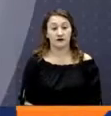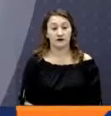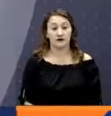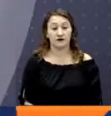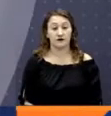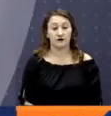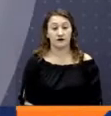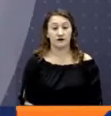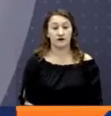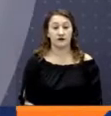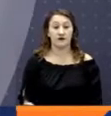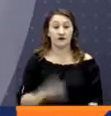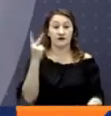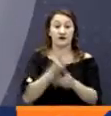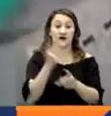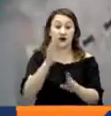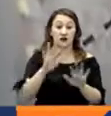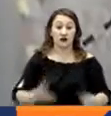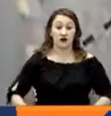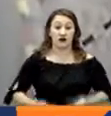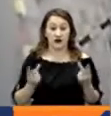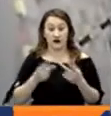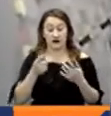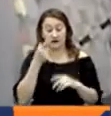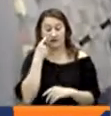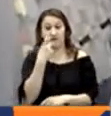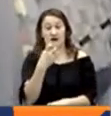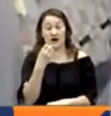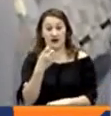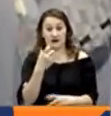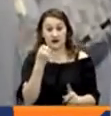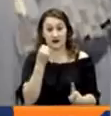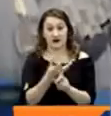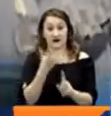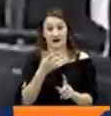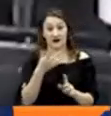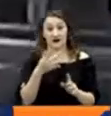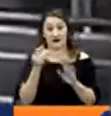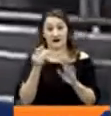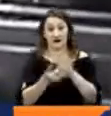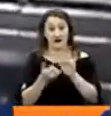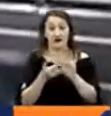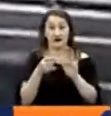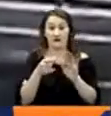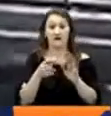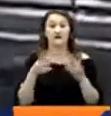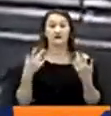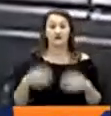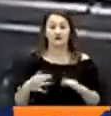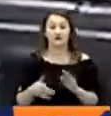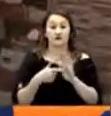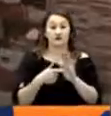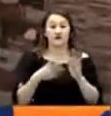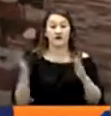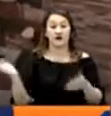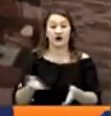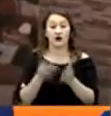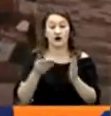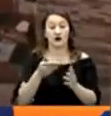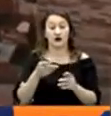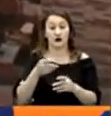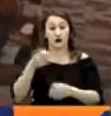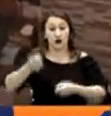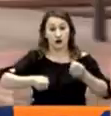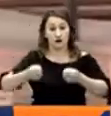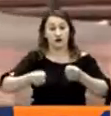Ponen en riesgo su vida. Ante estas impactantes imágenes reveladas por RTVC Noticias, le hacemos seguimiento a la denuncia. Los